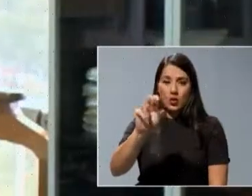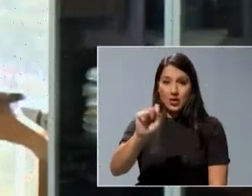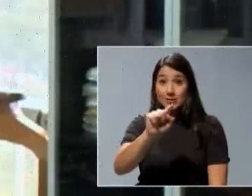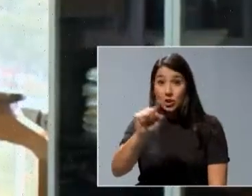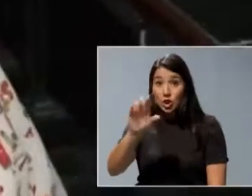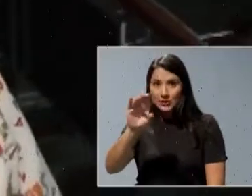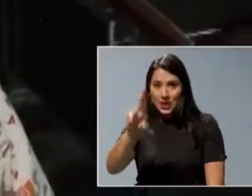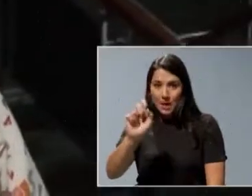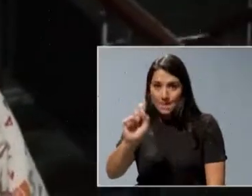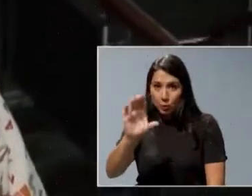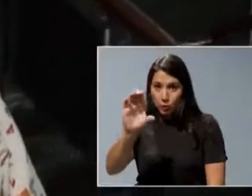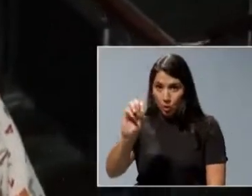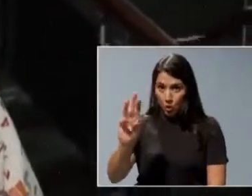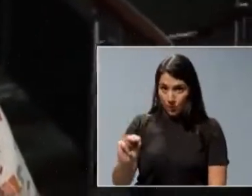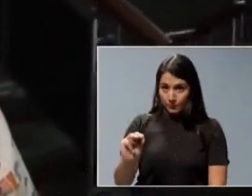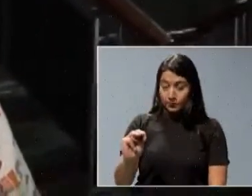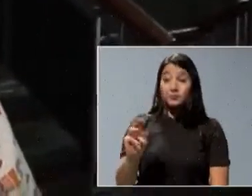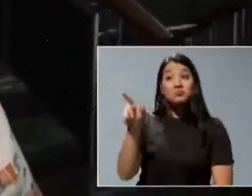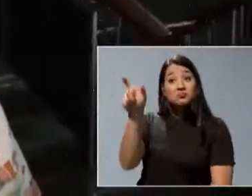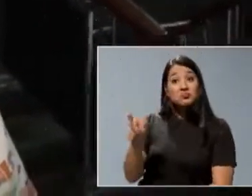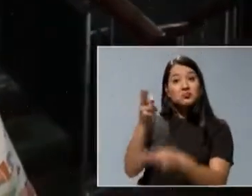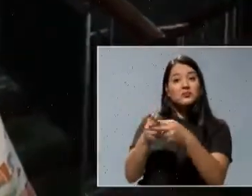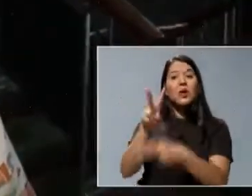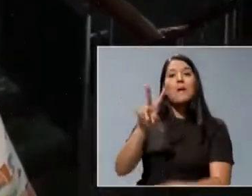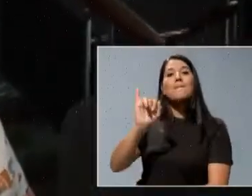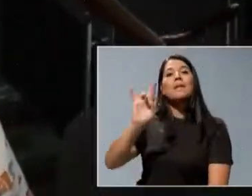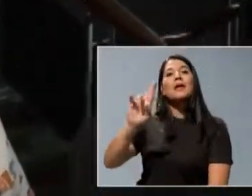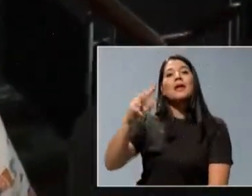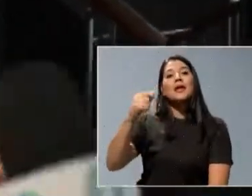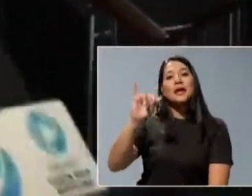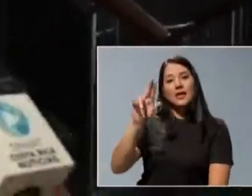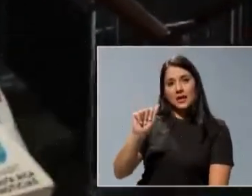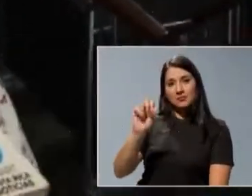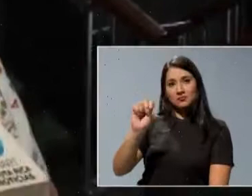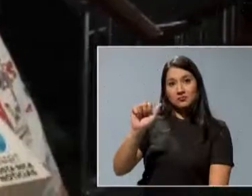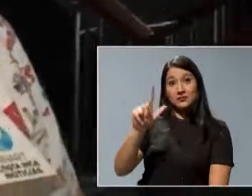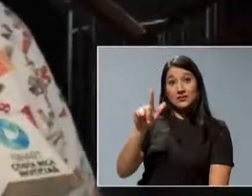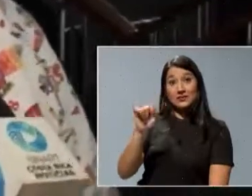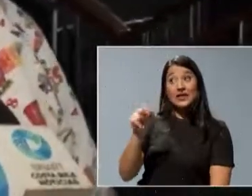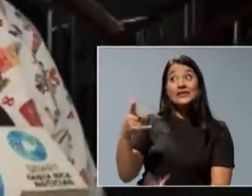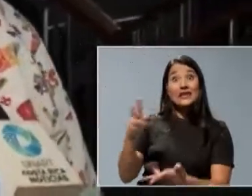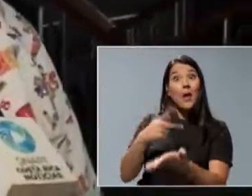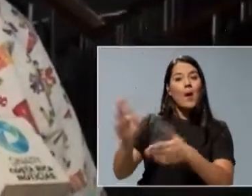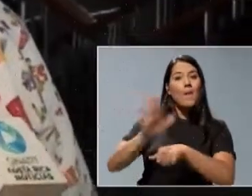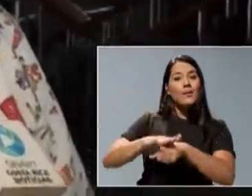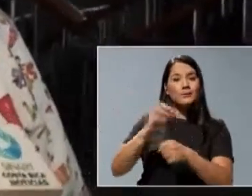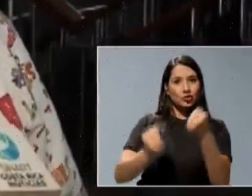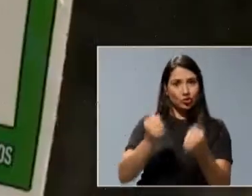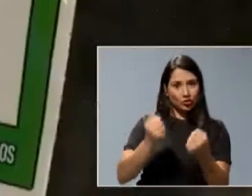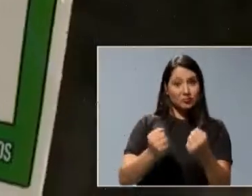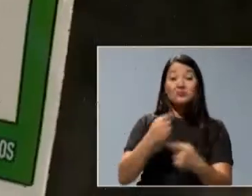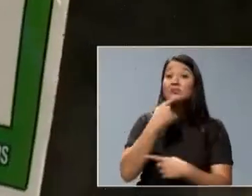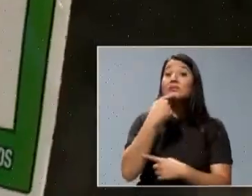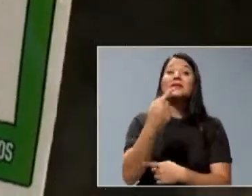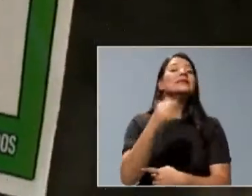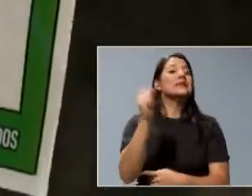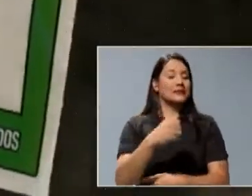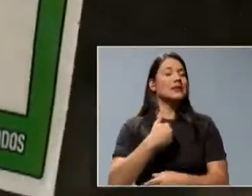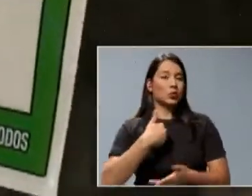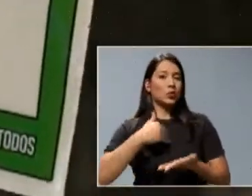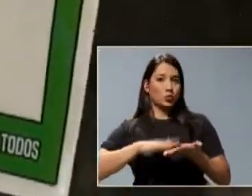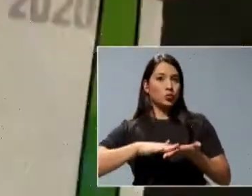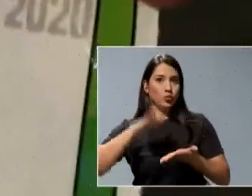www.ins-cr.com. Virginia Salas es una de las pocas conductoras que ya canceló el marchamo de su vehículo. Ella afirma que sí tuvo un